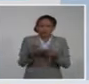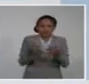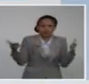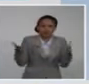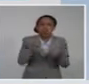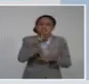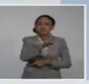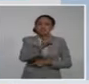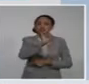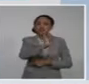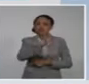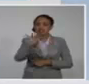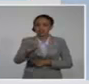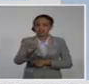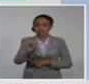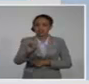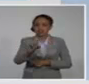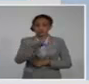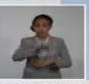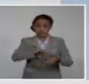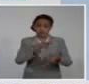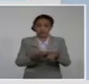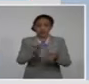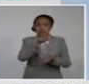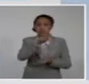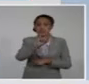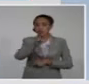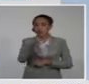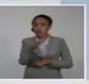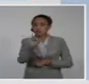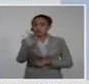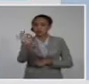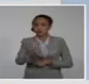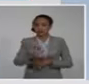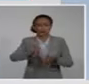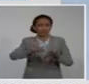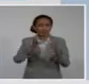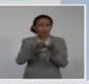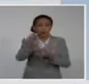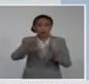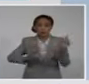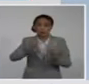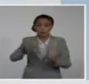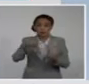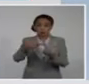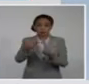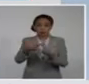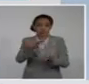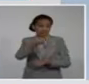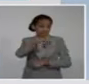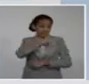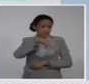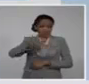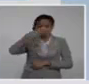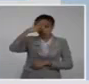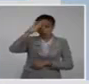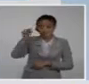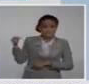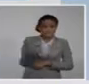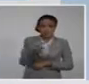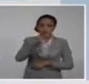177. El 16,7% de todas las personas que se diagnosticaron en Cuba ayer tienen menos de 20